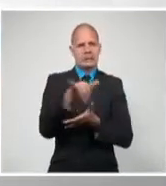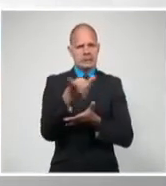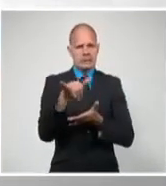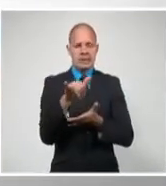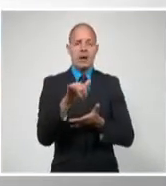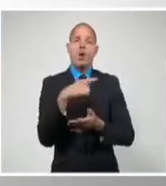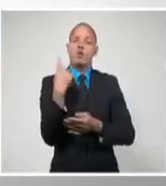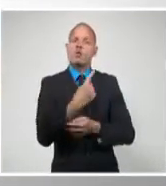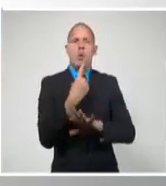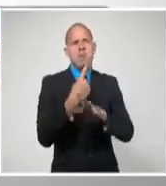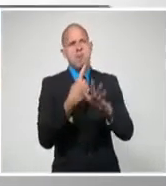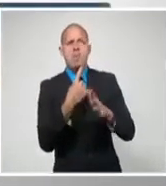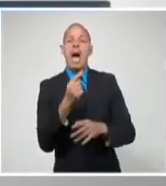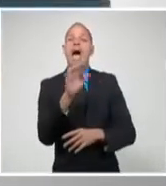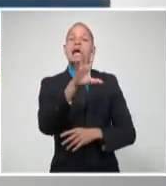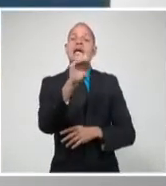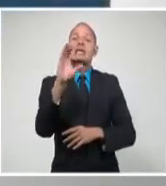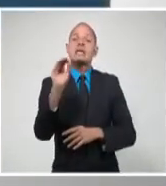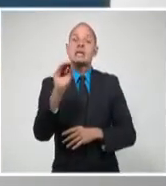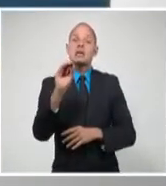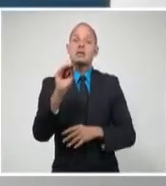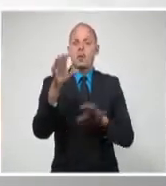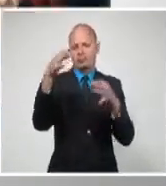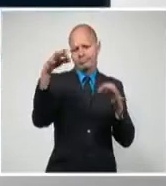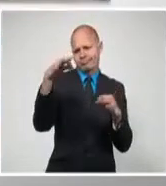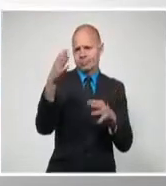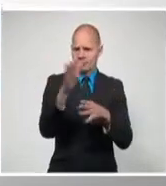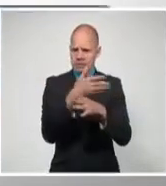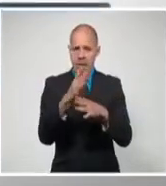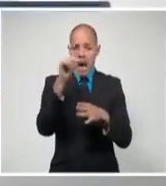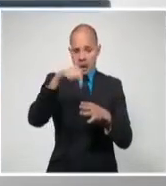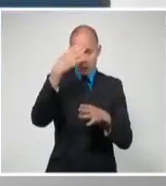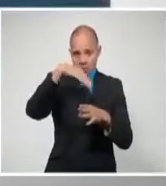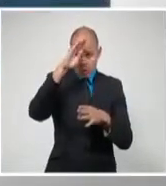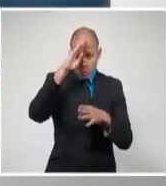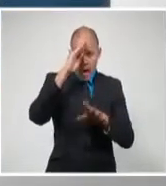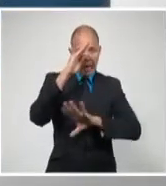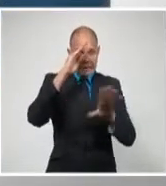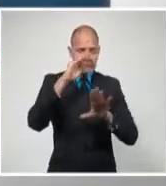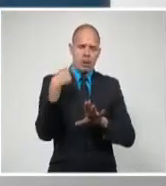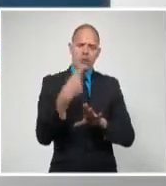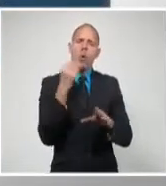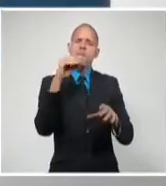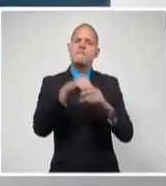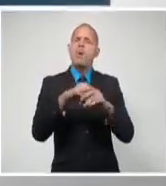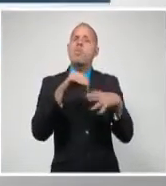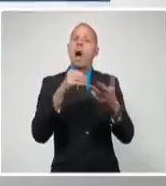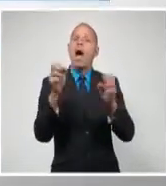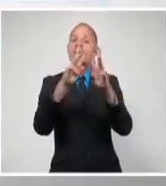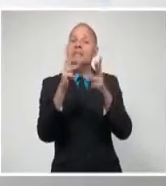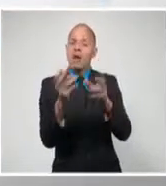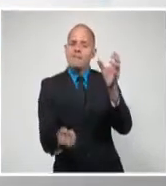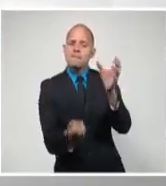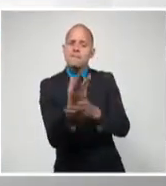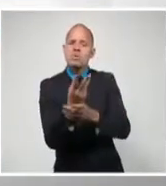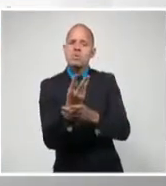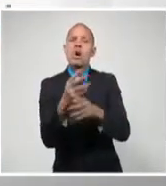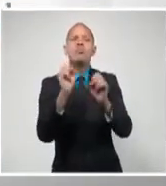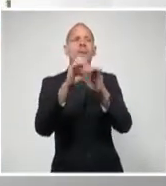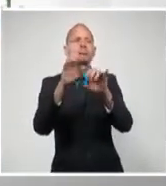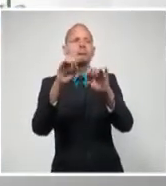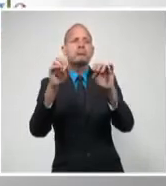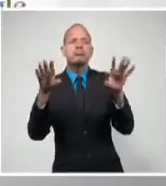unos 500 artículos publicados en revistas nacionales e internacionales de impacto, donde se refleja la experiencia